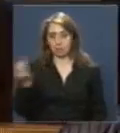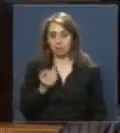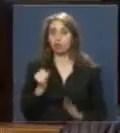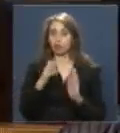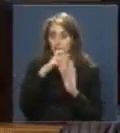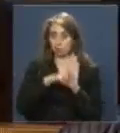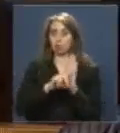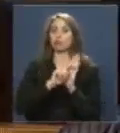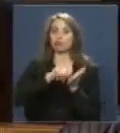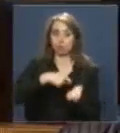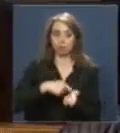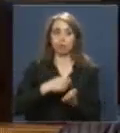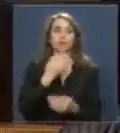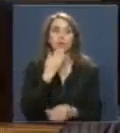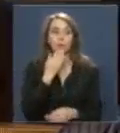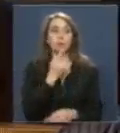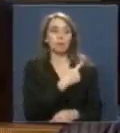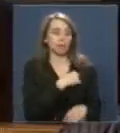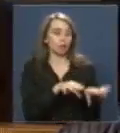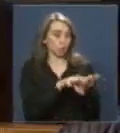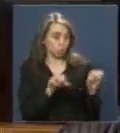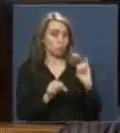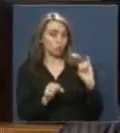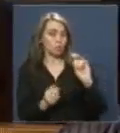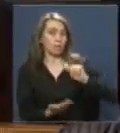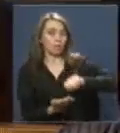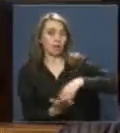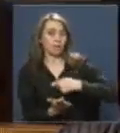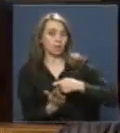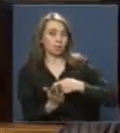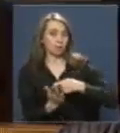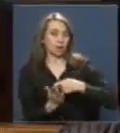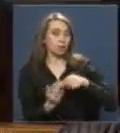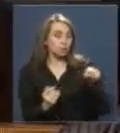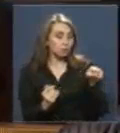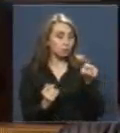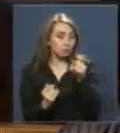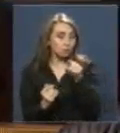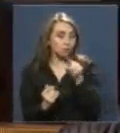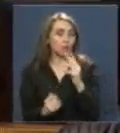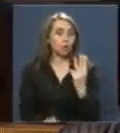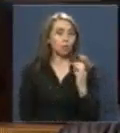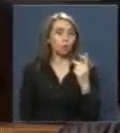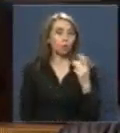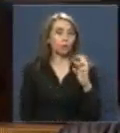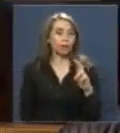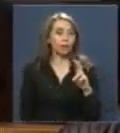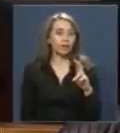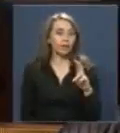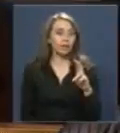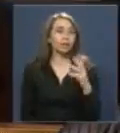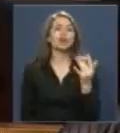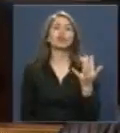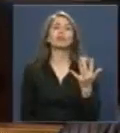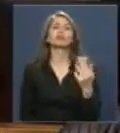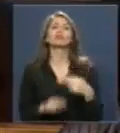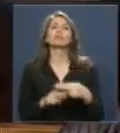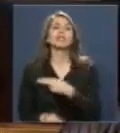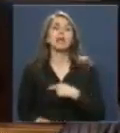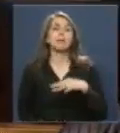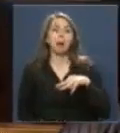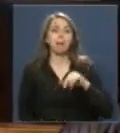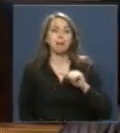También tengo comprometida la firma de Walker, del, ¿cómo se llama?